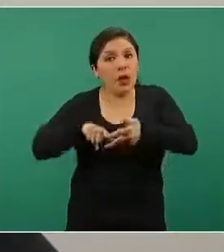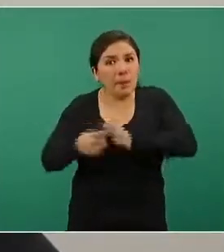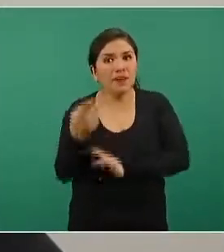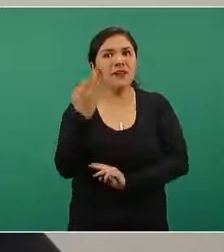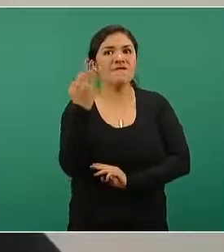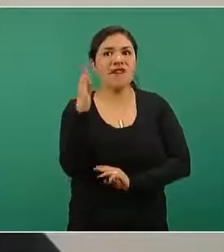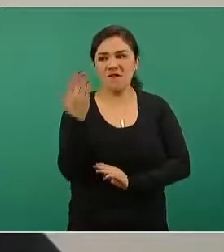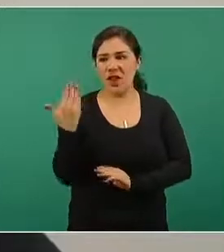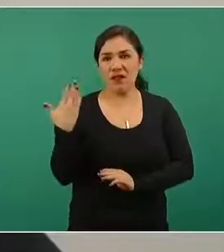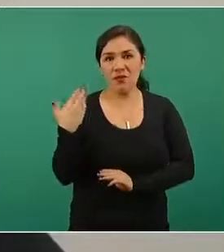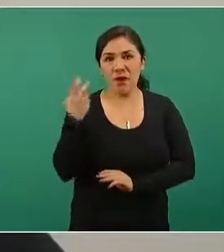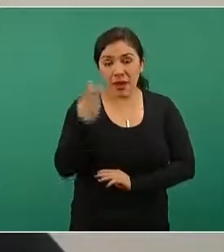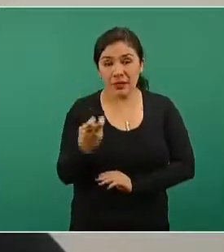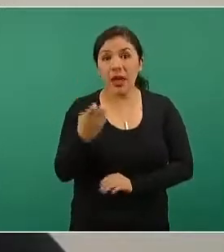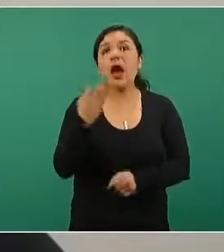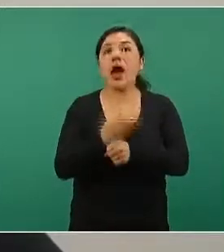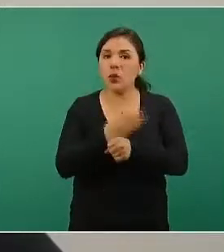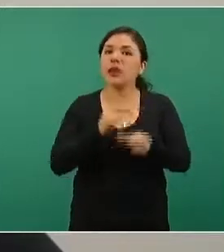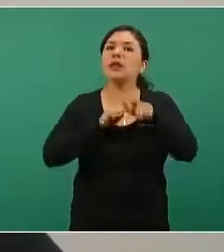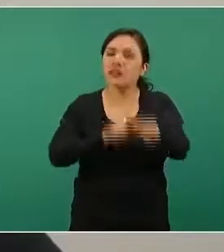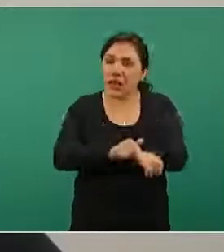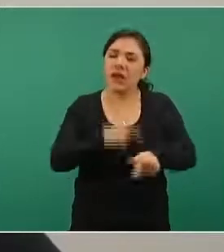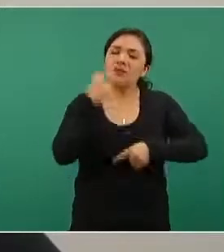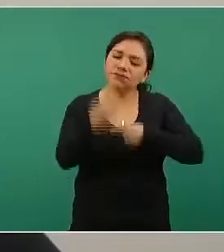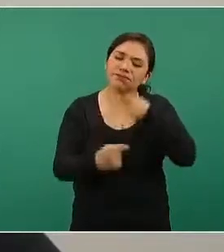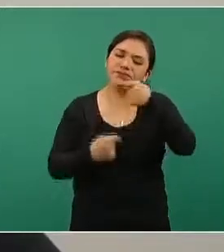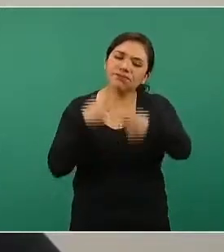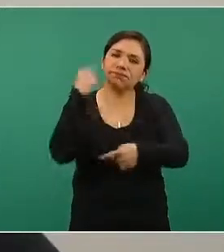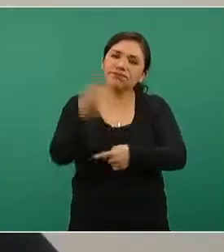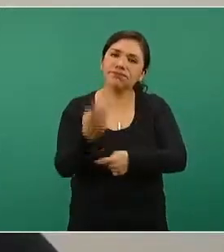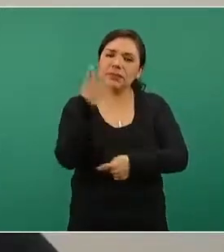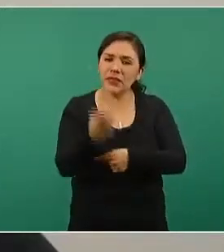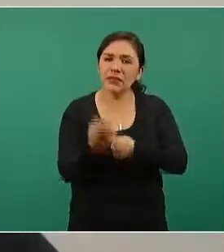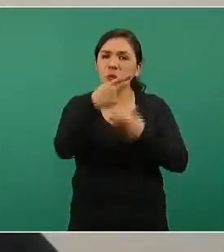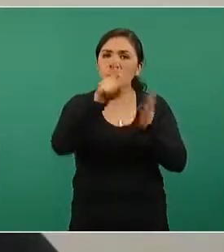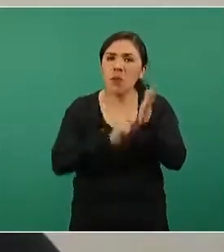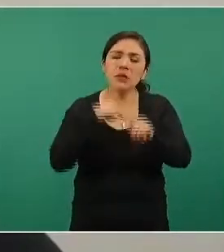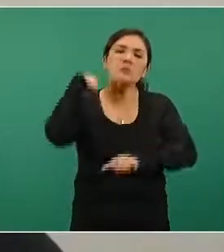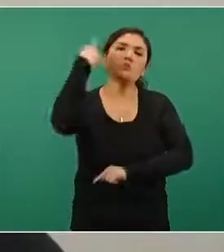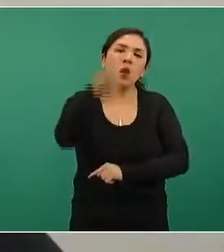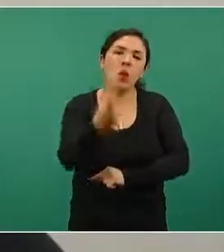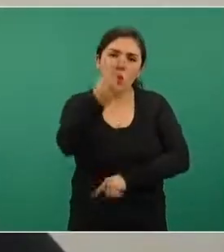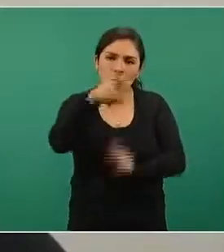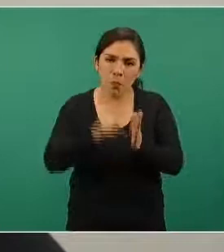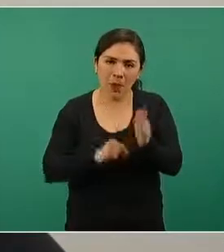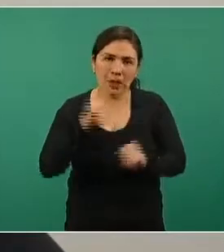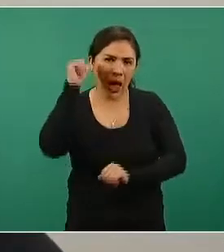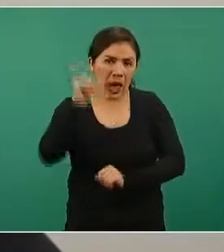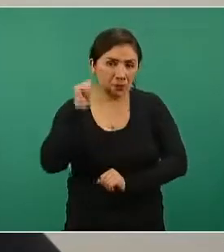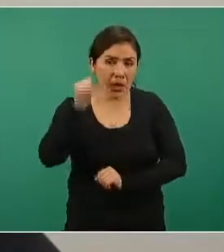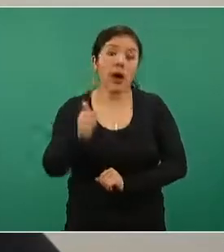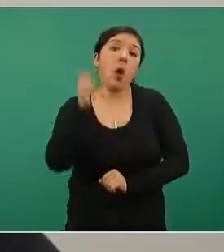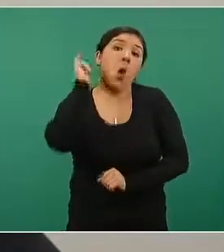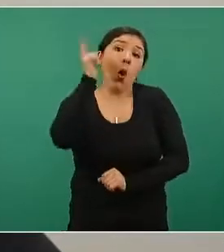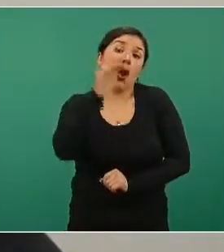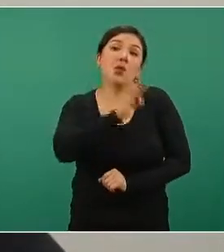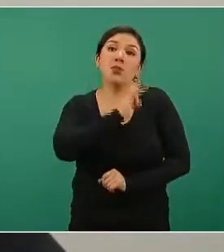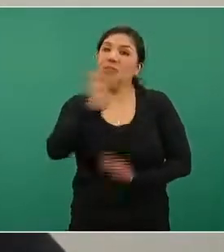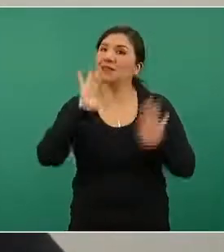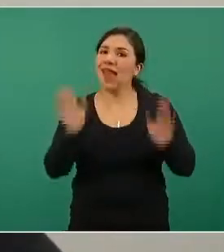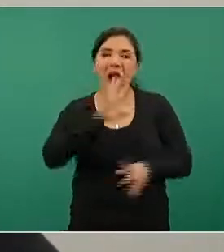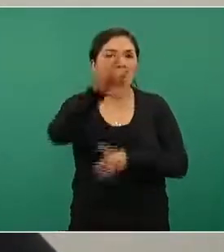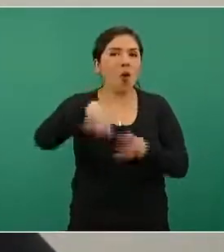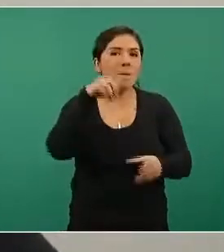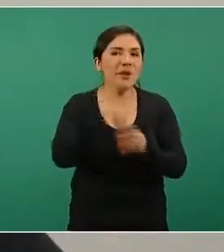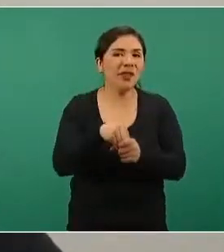de febrero y es la que estará realizándose durante todo este mes y el siguiente mes, esperando poder llegar a cubrir,